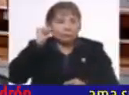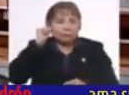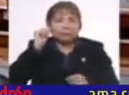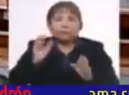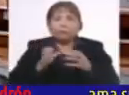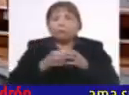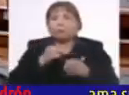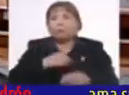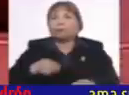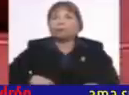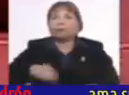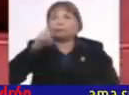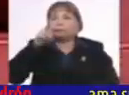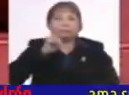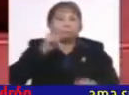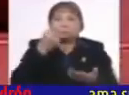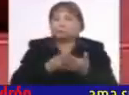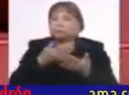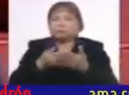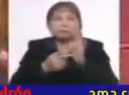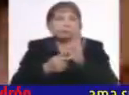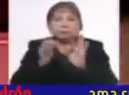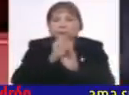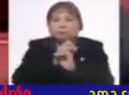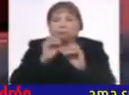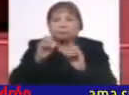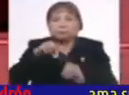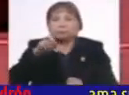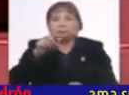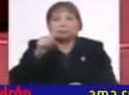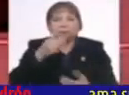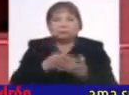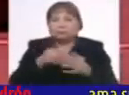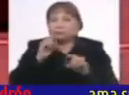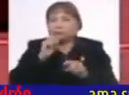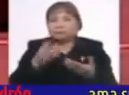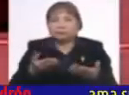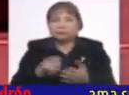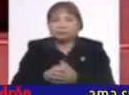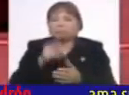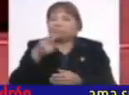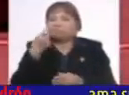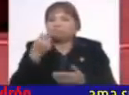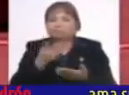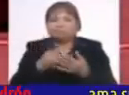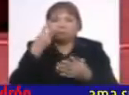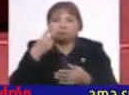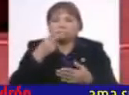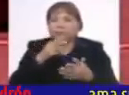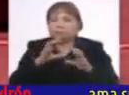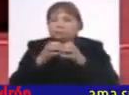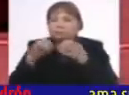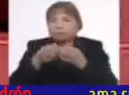consejo de ministros que usted no presentó ningún plan y que no estuvo su apenas en dos sesiones de